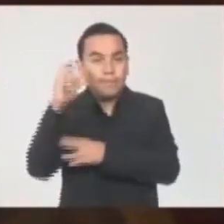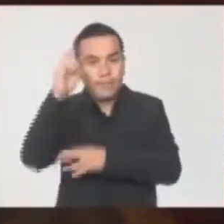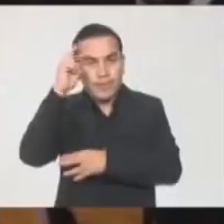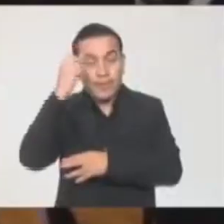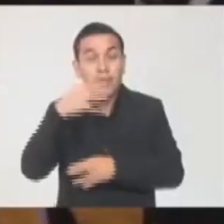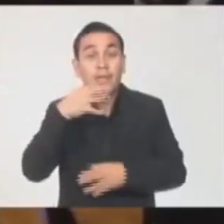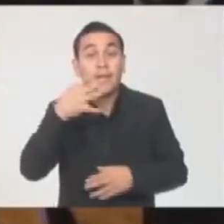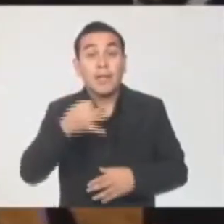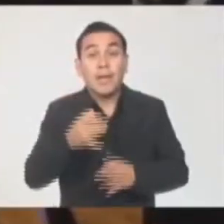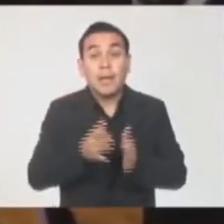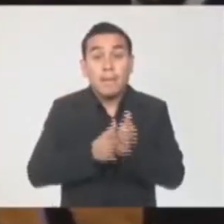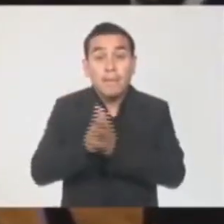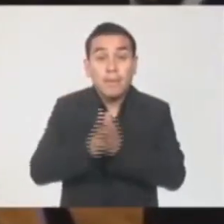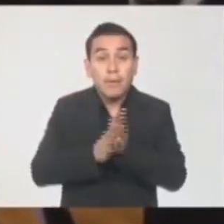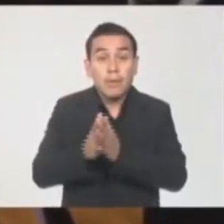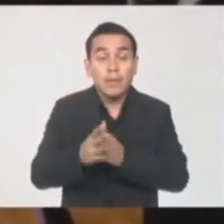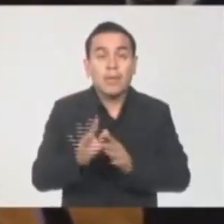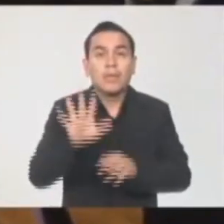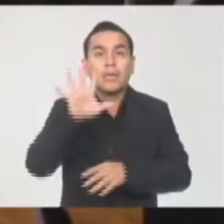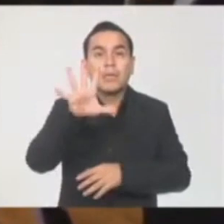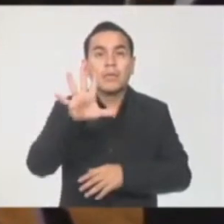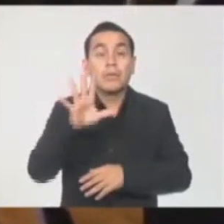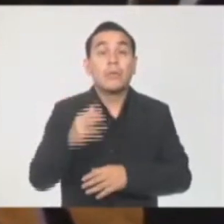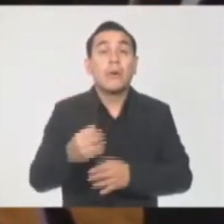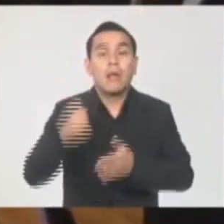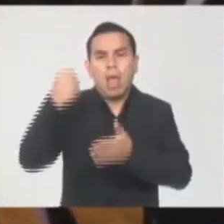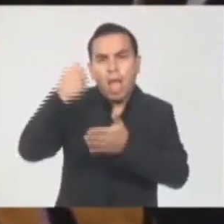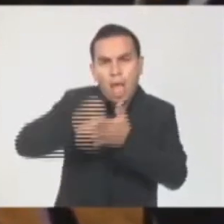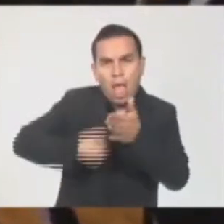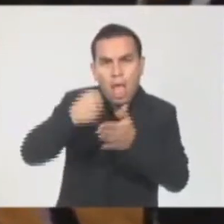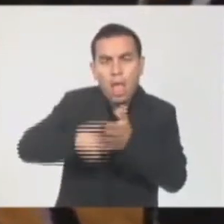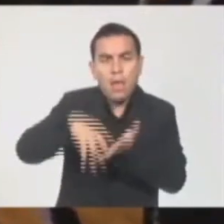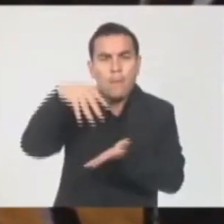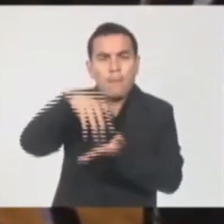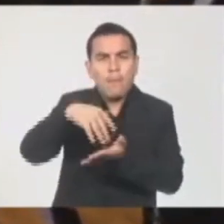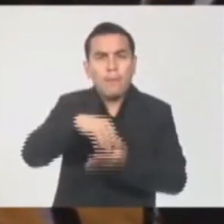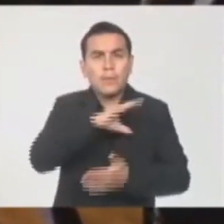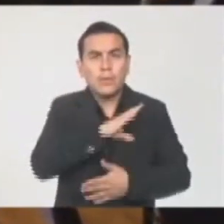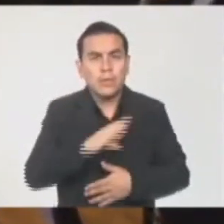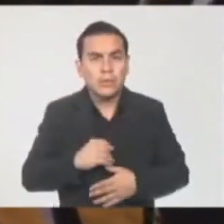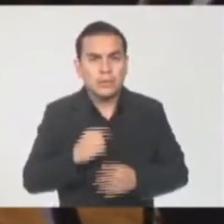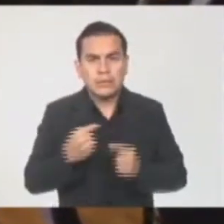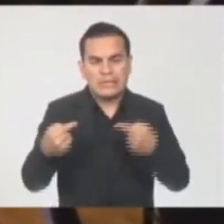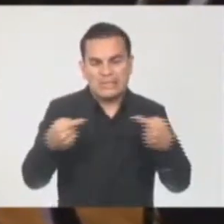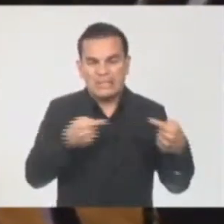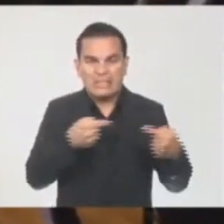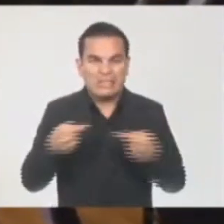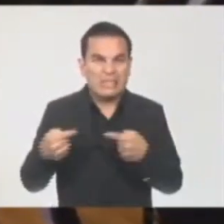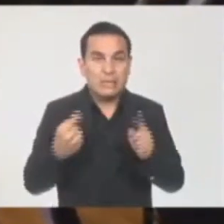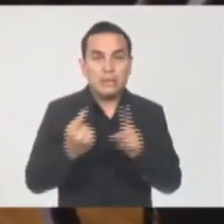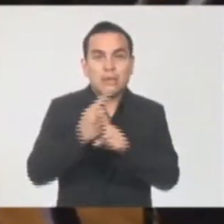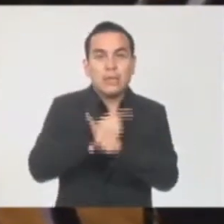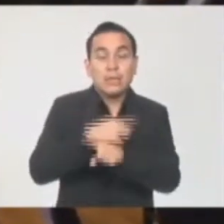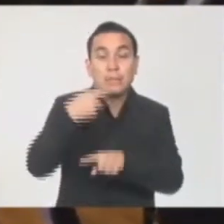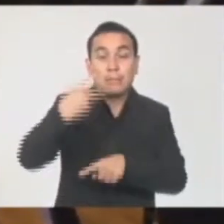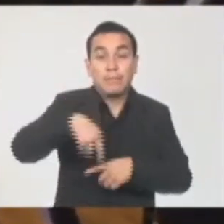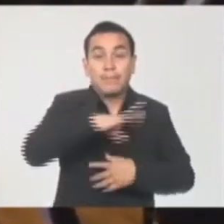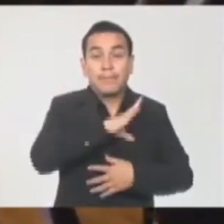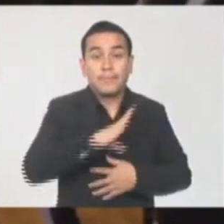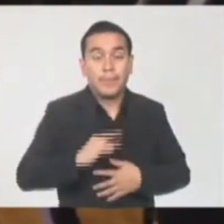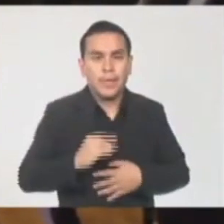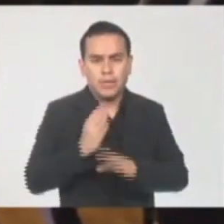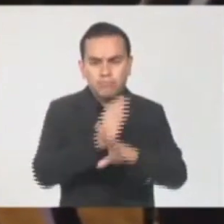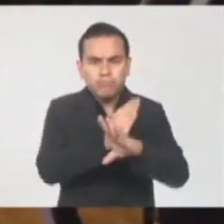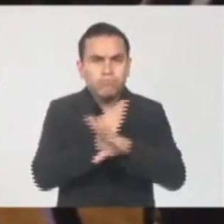la importancia de nuestro quinto paso, la batalla del pueblo salvadoreño contra el aparato ideológico y la